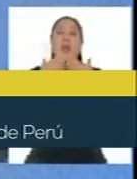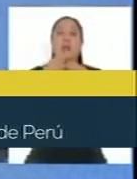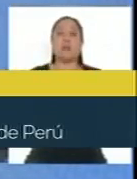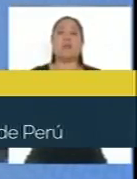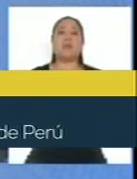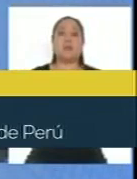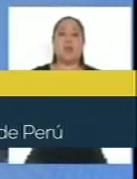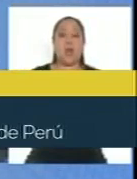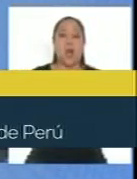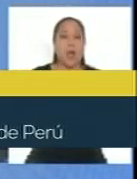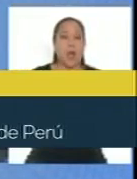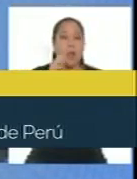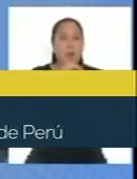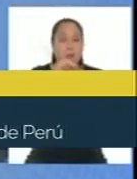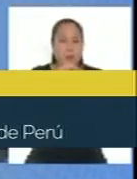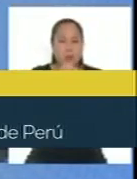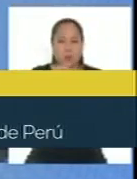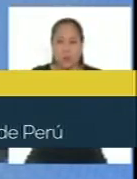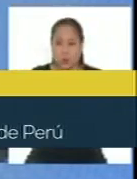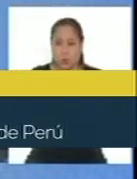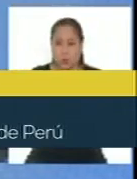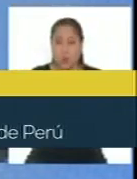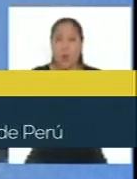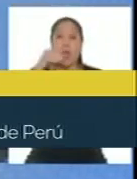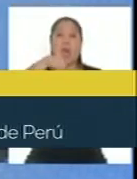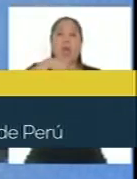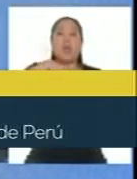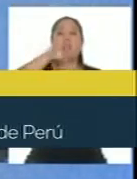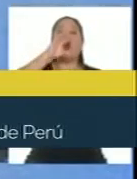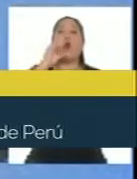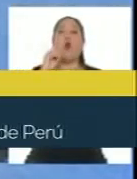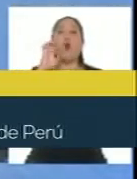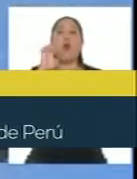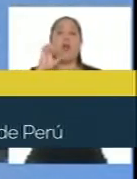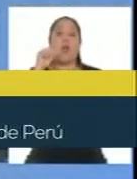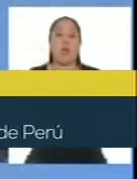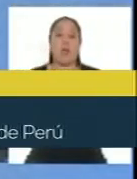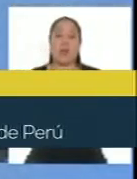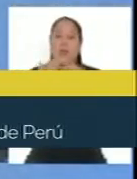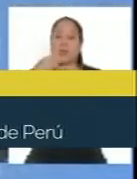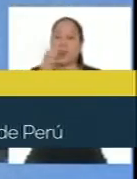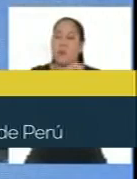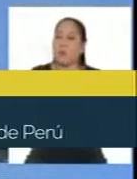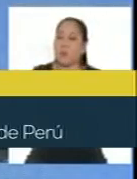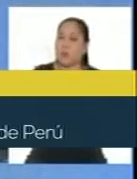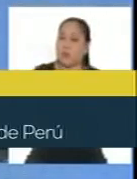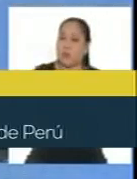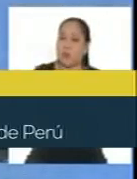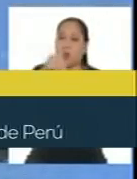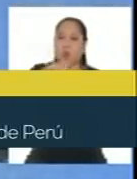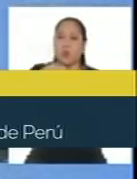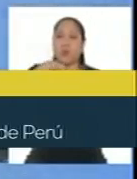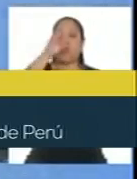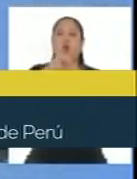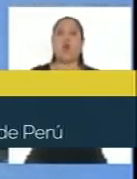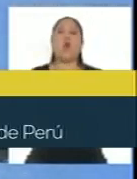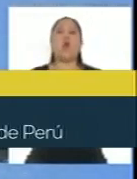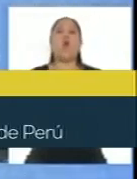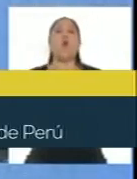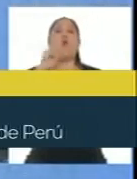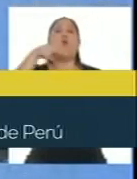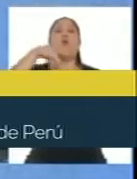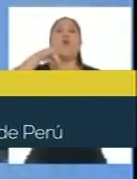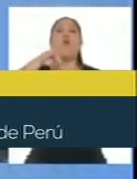misión electoral de la OEA. Gracias a la misión electoral de la UNIORE, de la